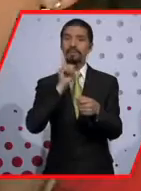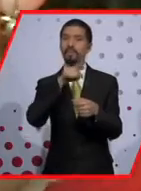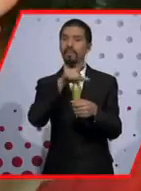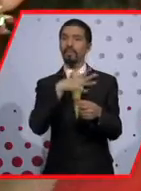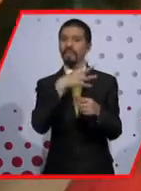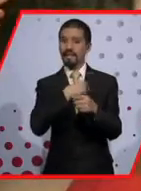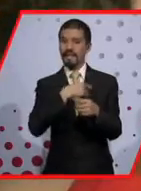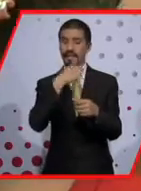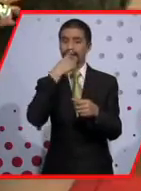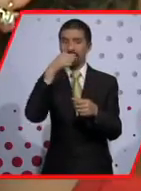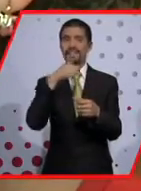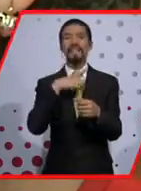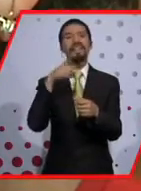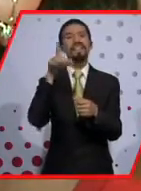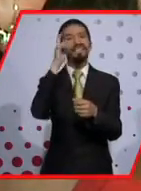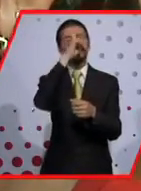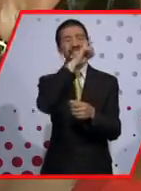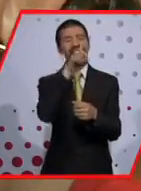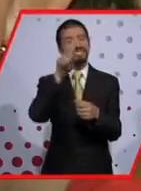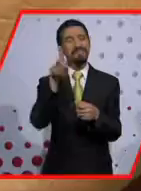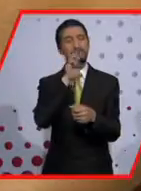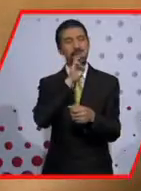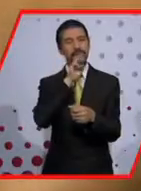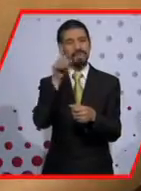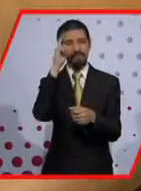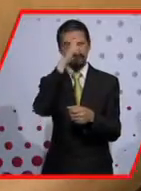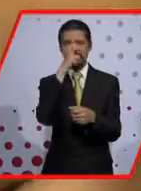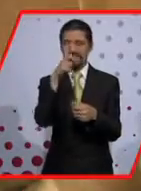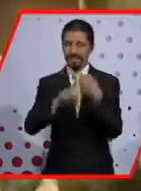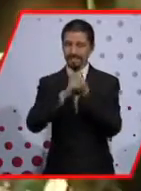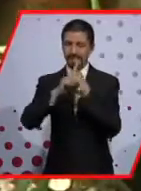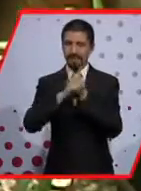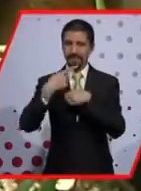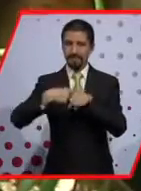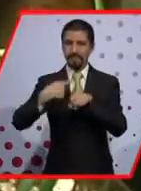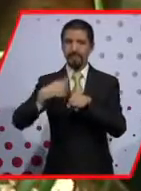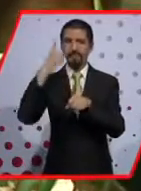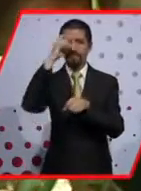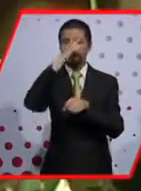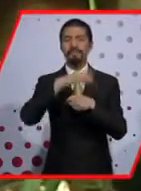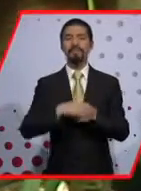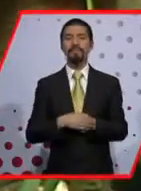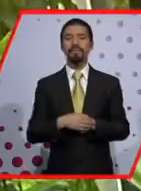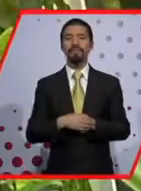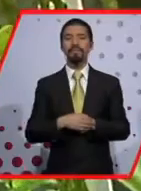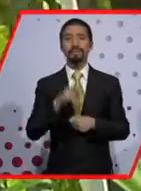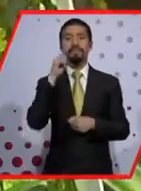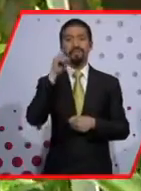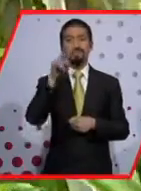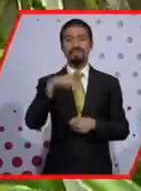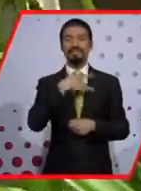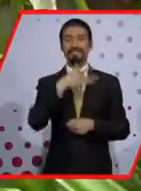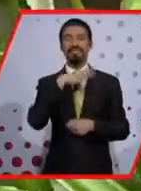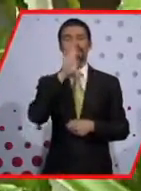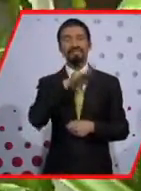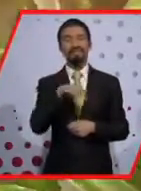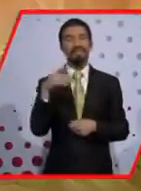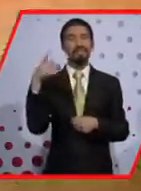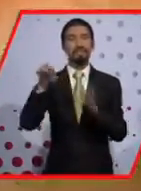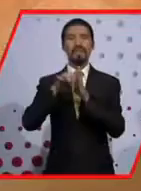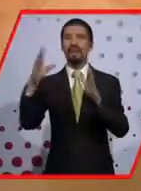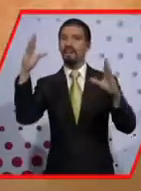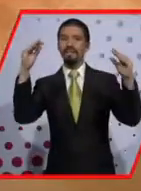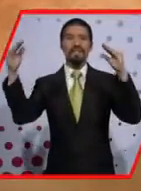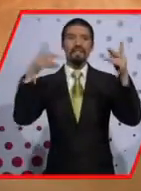comenta que sabe lo difícil que es para su madre esta situación después vemos que ya desgraciadamente se siente mal de que no se parte estamos ahogando